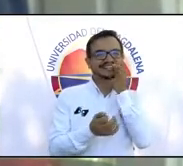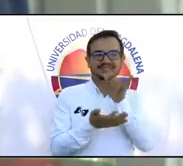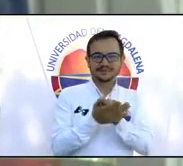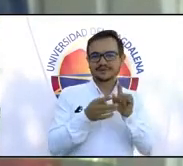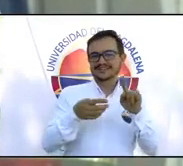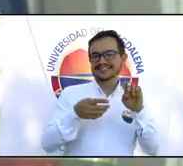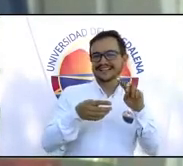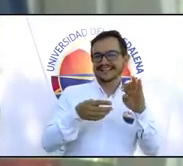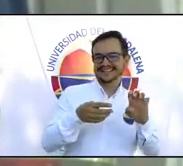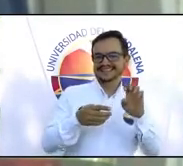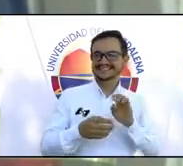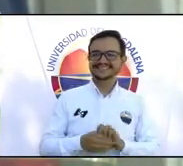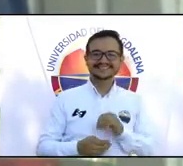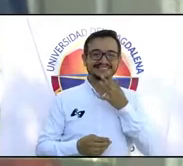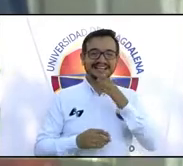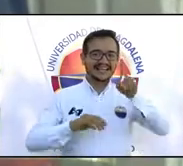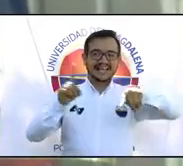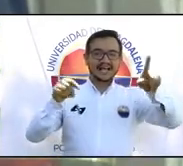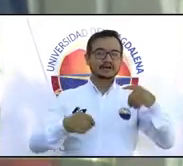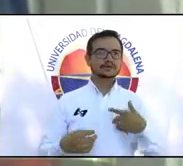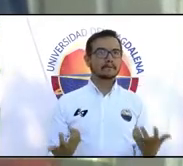por los parciales, no lo entendieron.